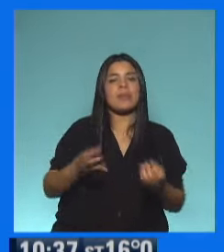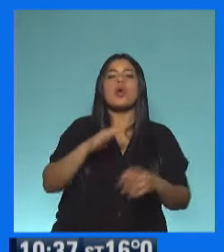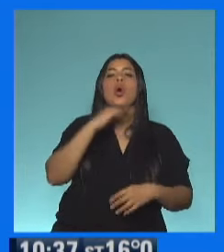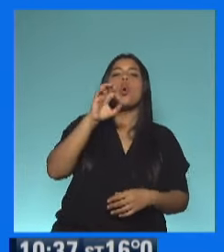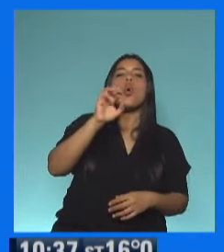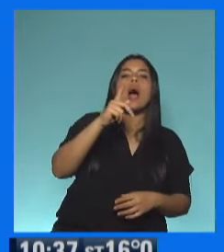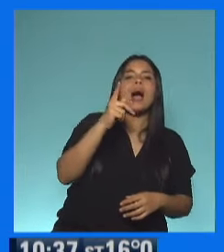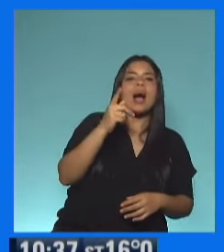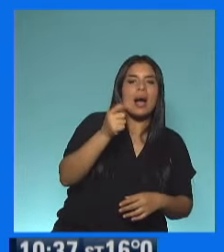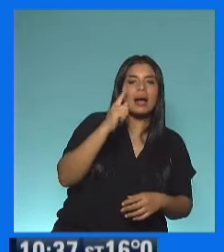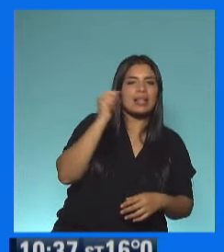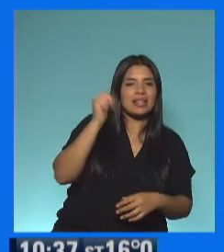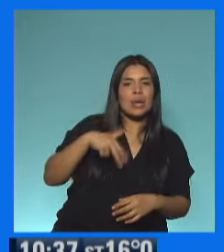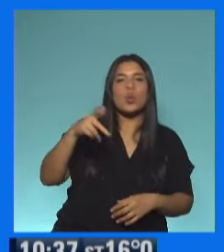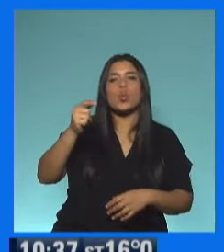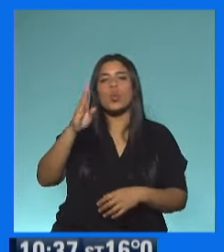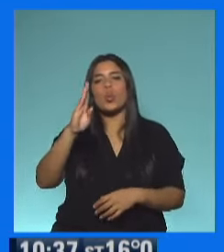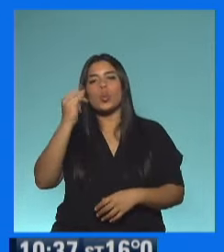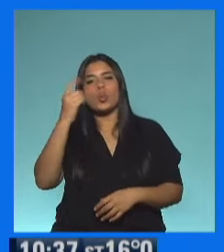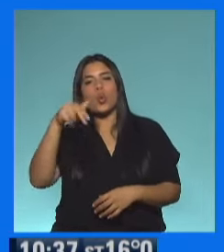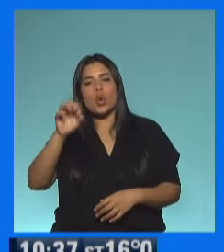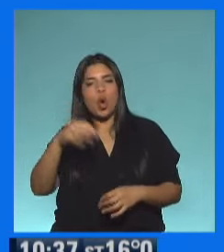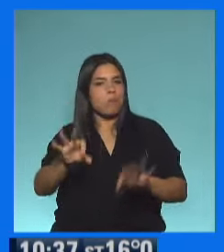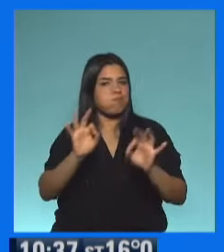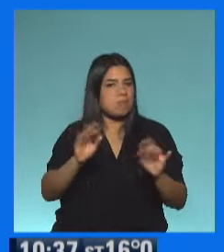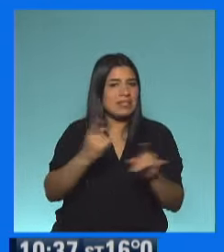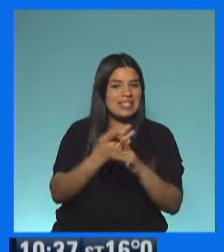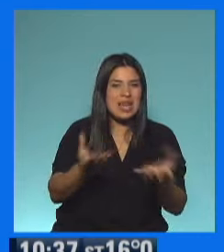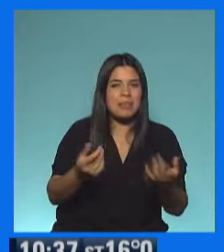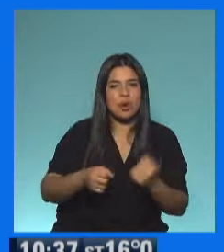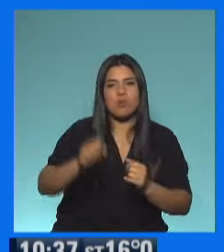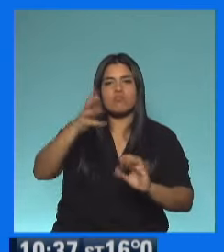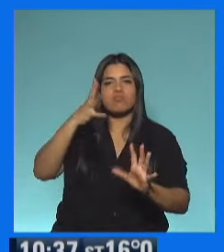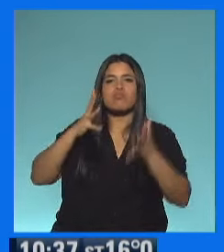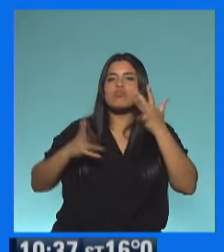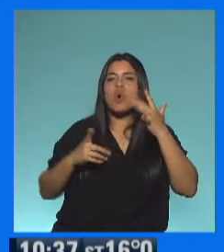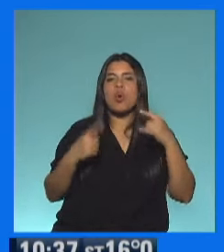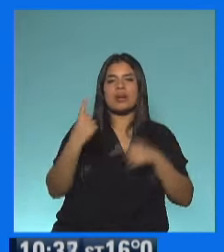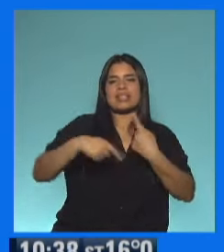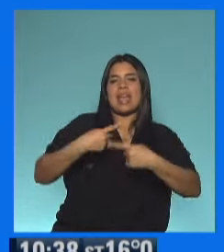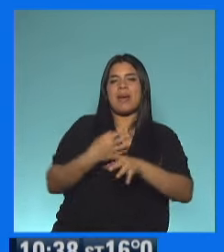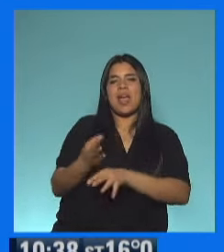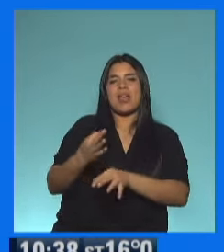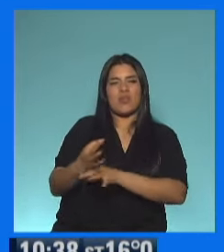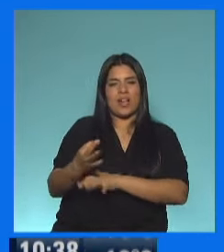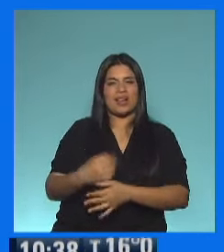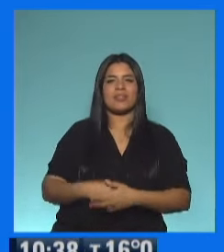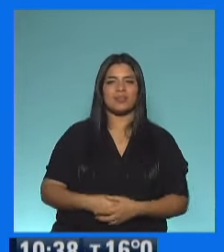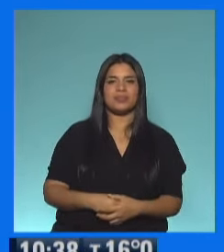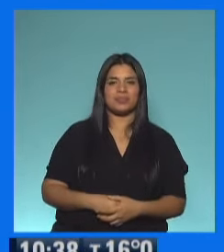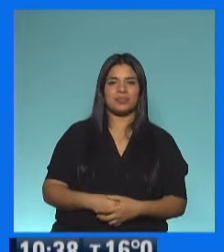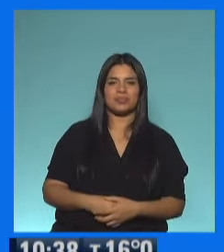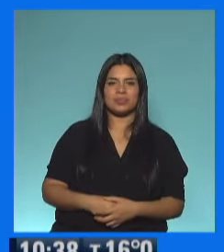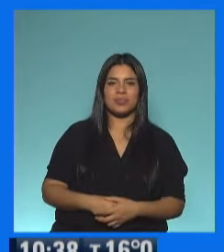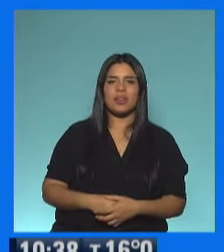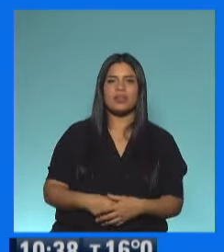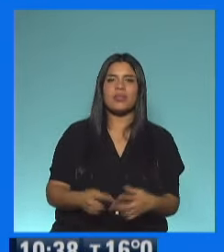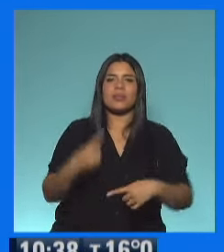siempre presentes. Listísimos también. La murga de Seguimos Educando. Es la